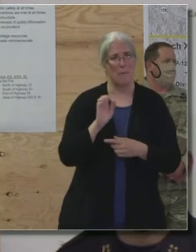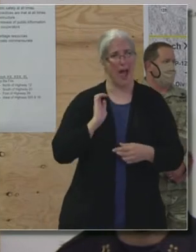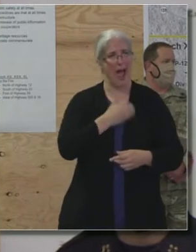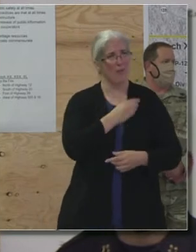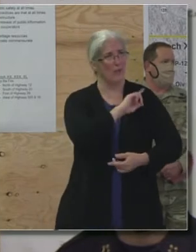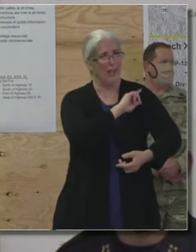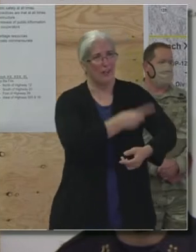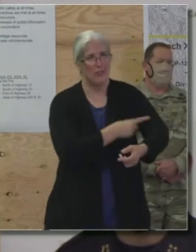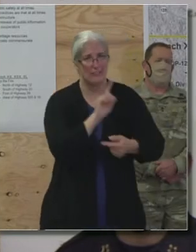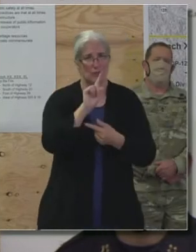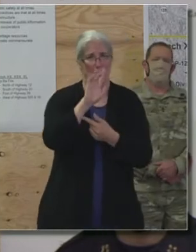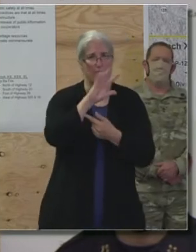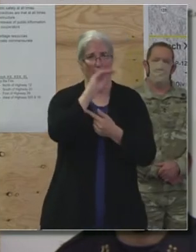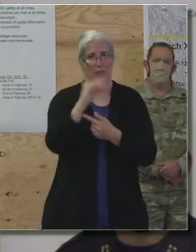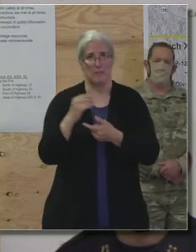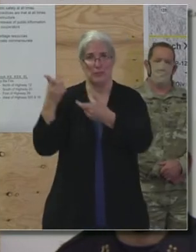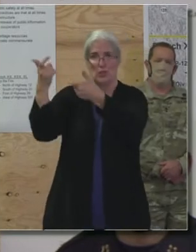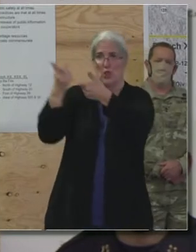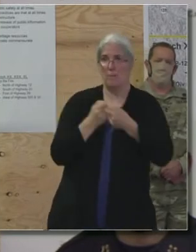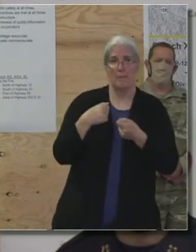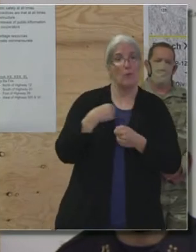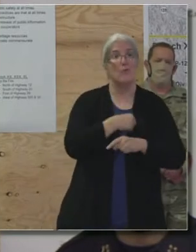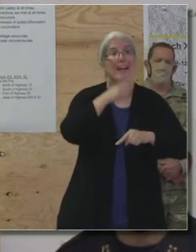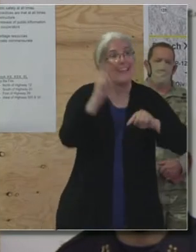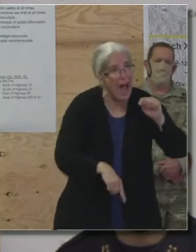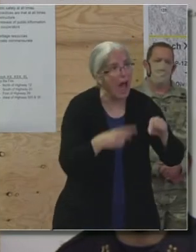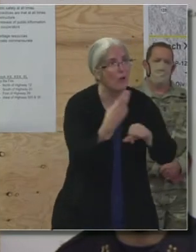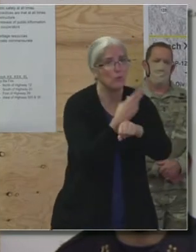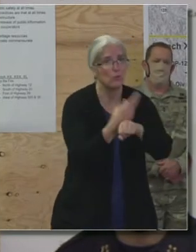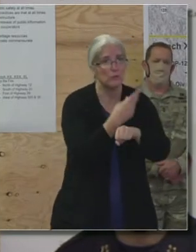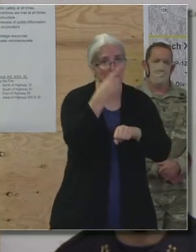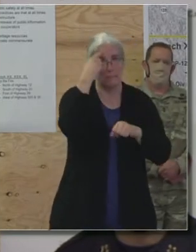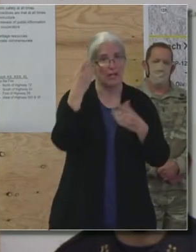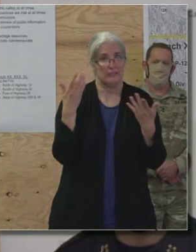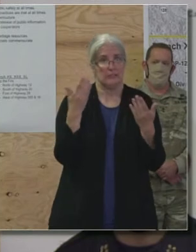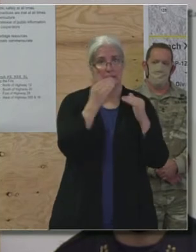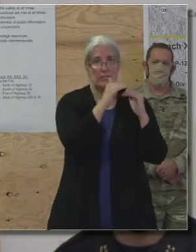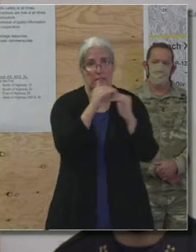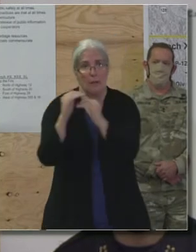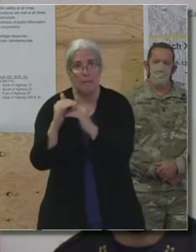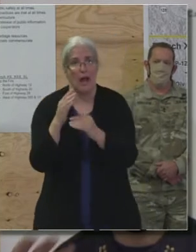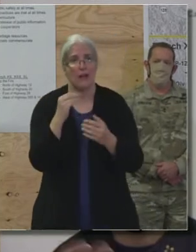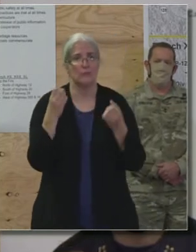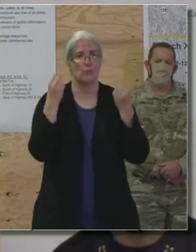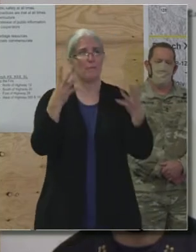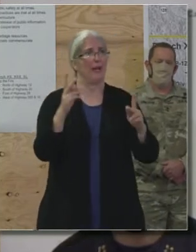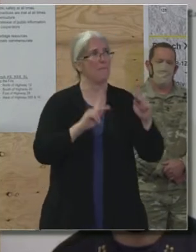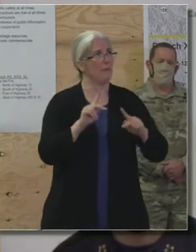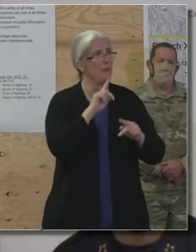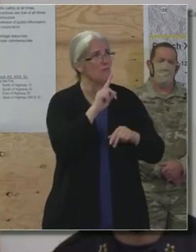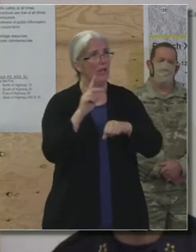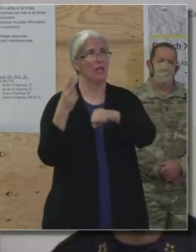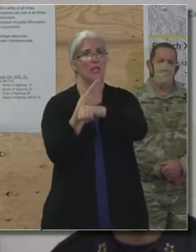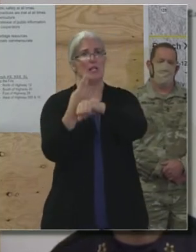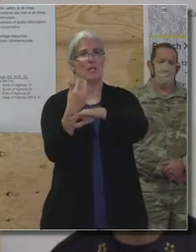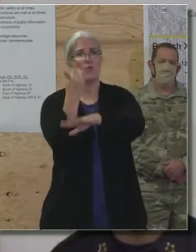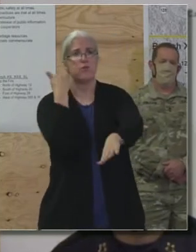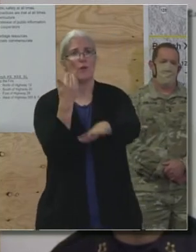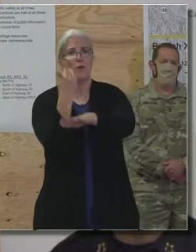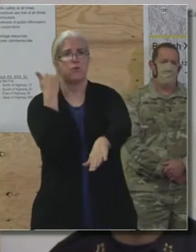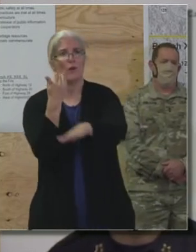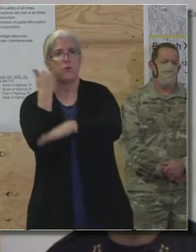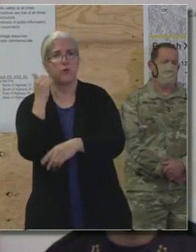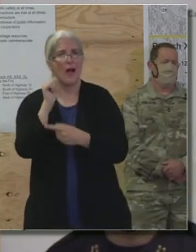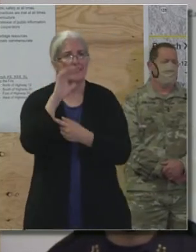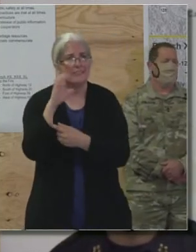ciento de las necesidades de la energía no estaba disponible por esas limitaciones de energía y las ex demandas en sus